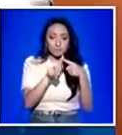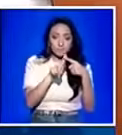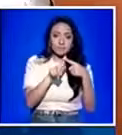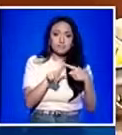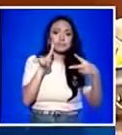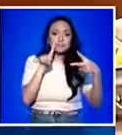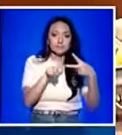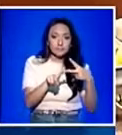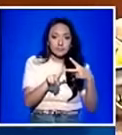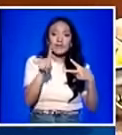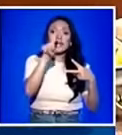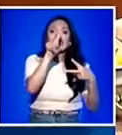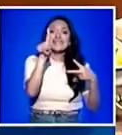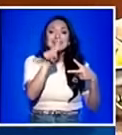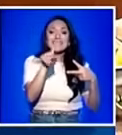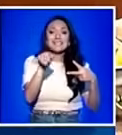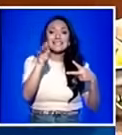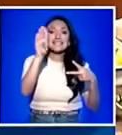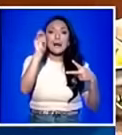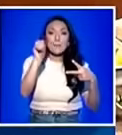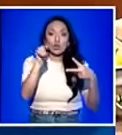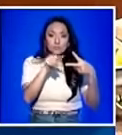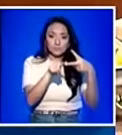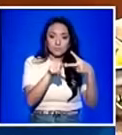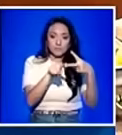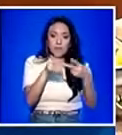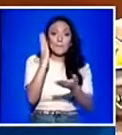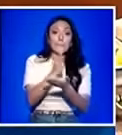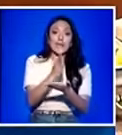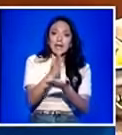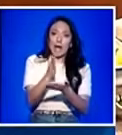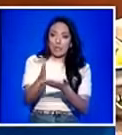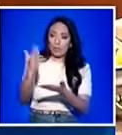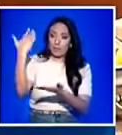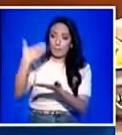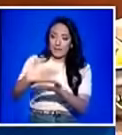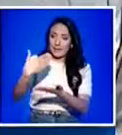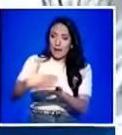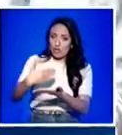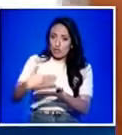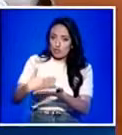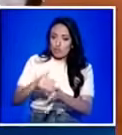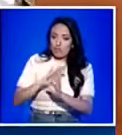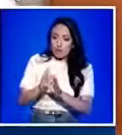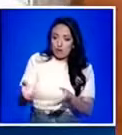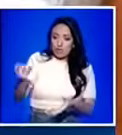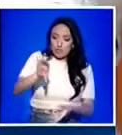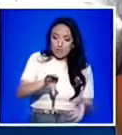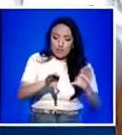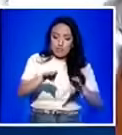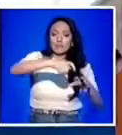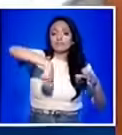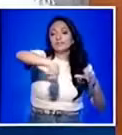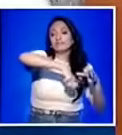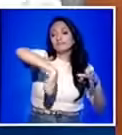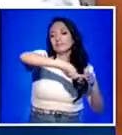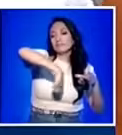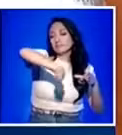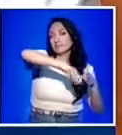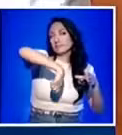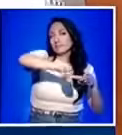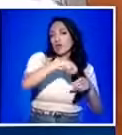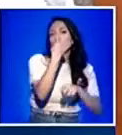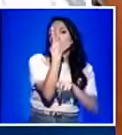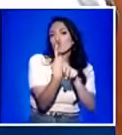ponemos también el sambo, por favor. Todo picadito, ¿no? Todo picadito, sí. Esto le dejamos cocinar por más o menos